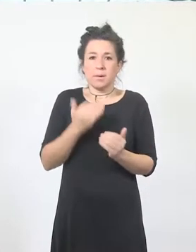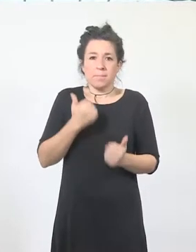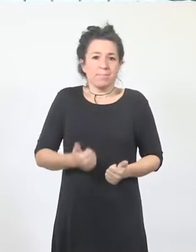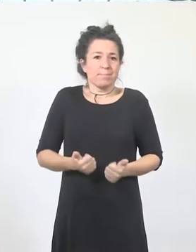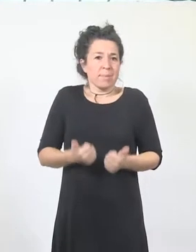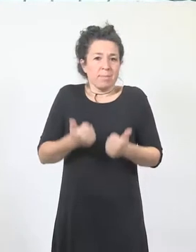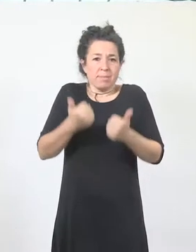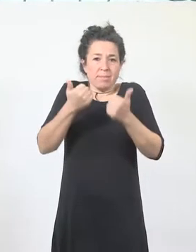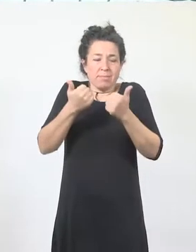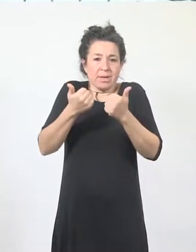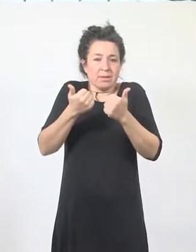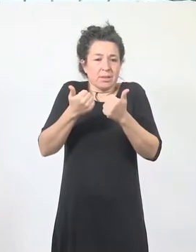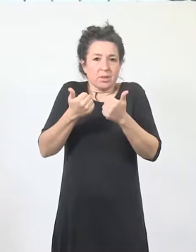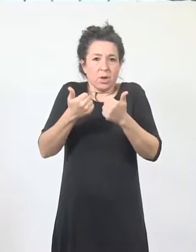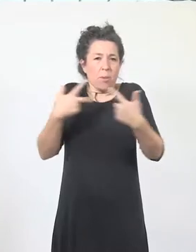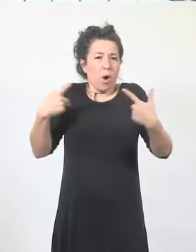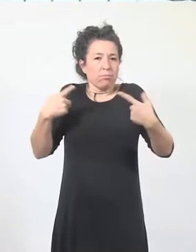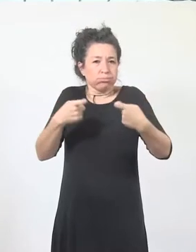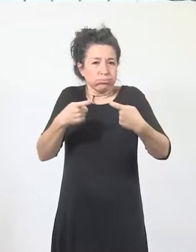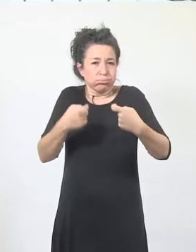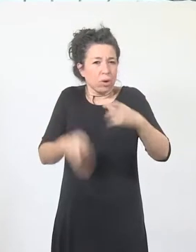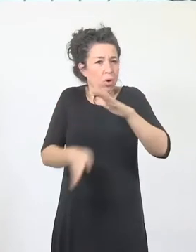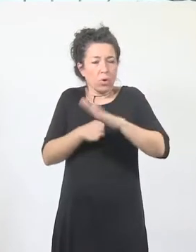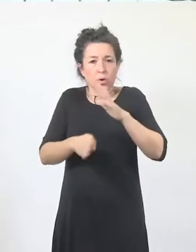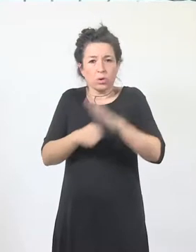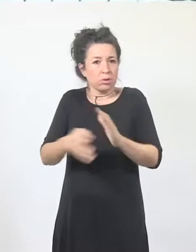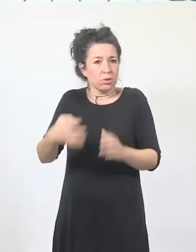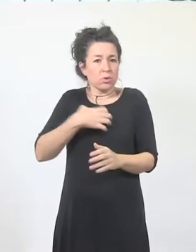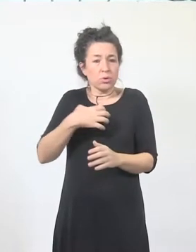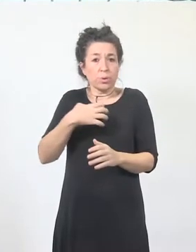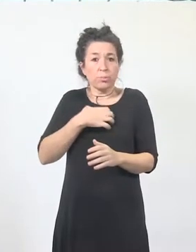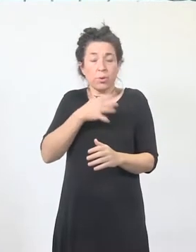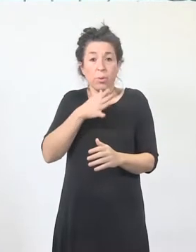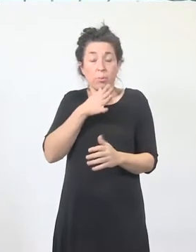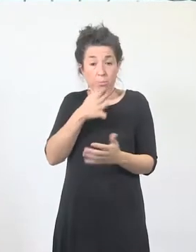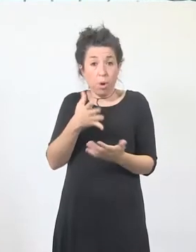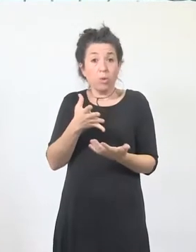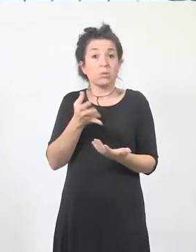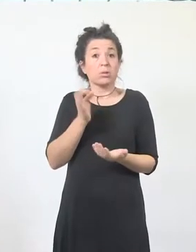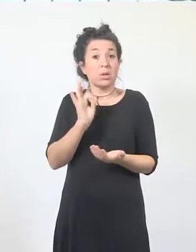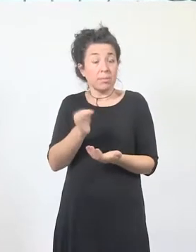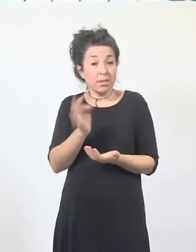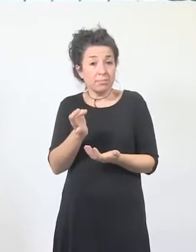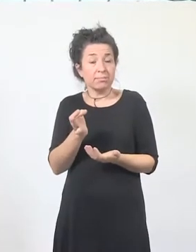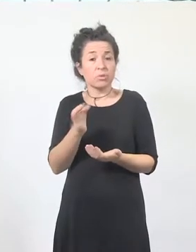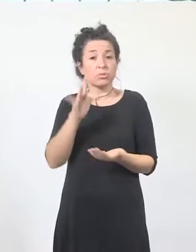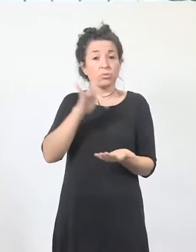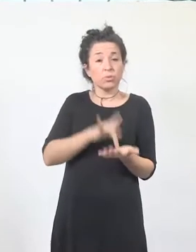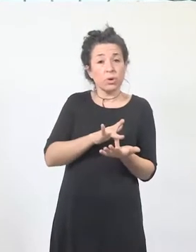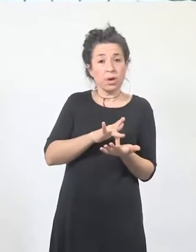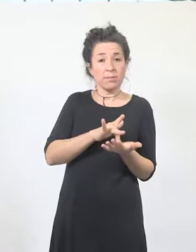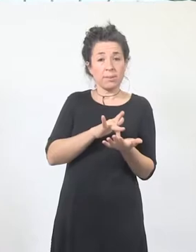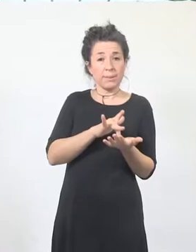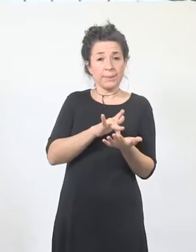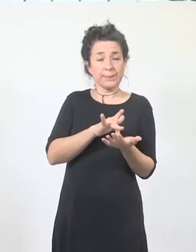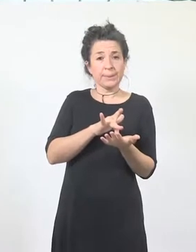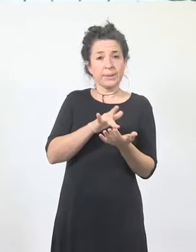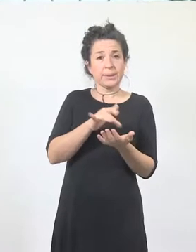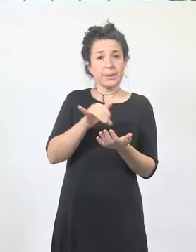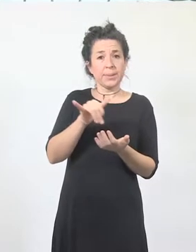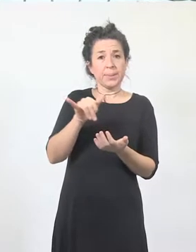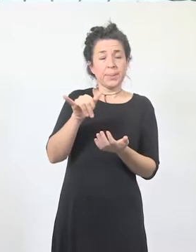más continuar esa guerra, porque a pesar de la diferencia que había entre